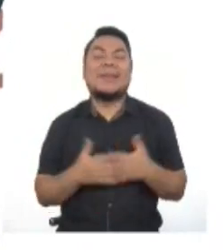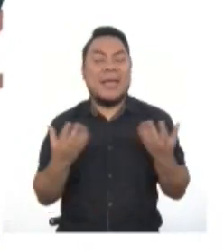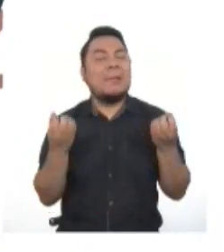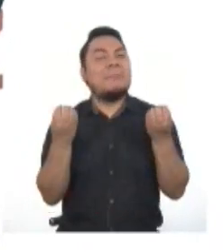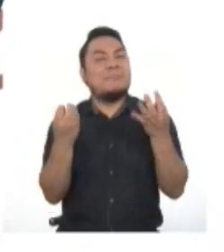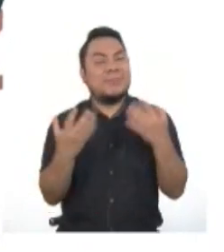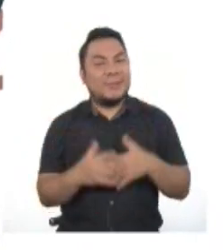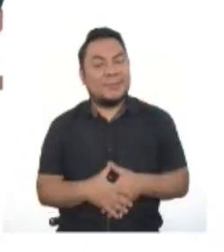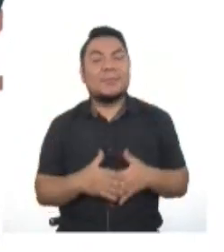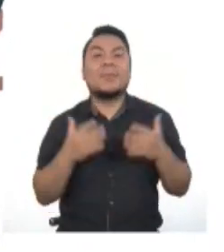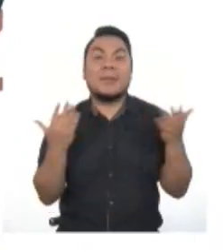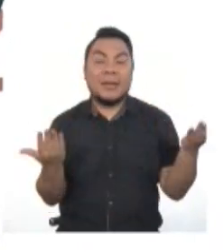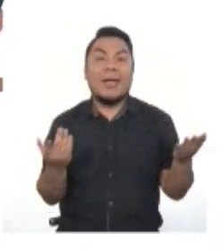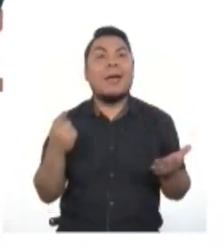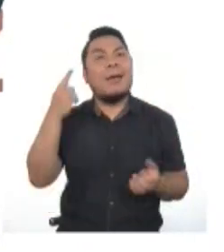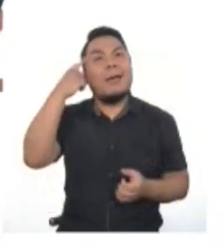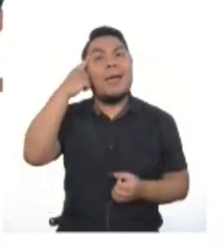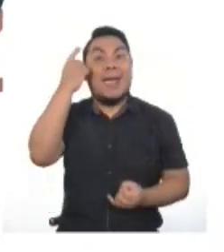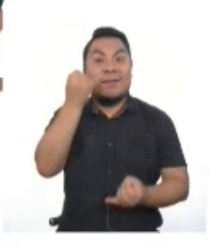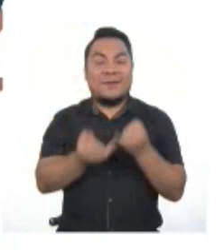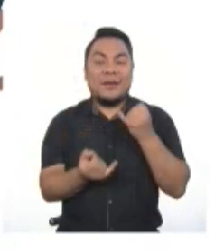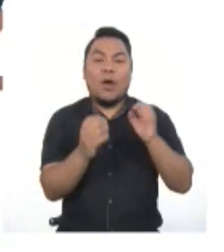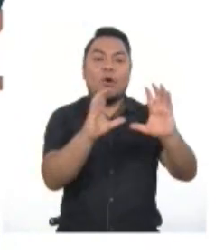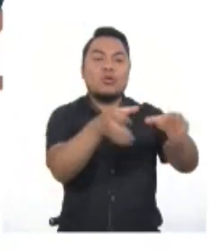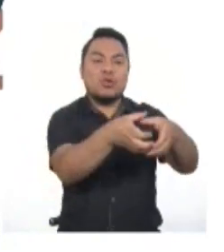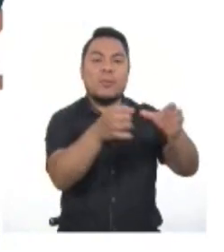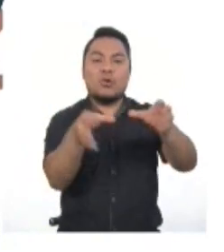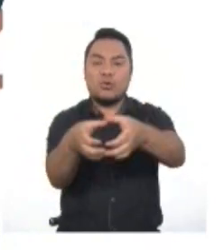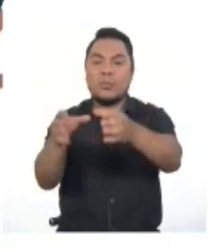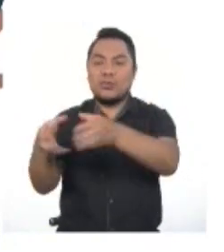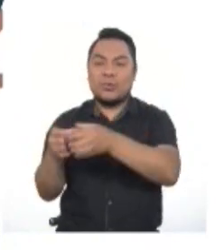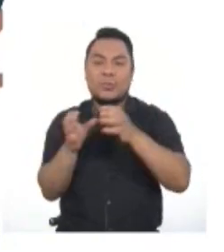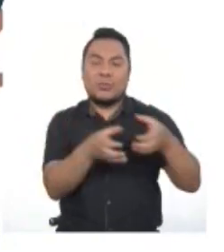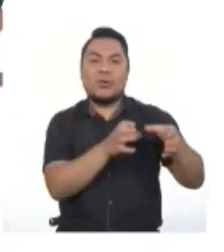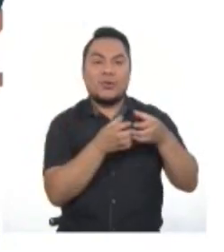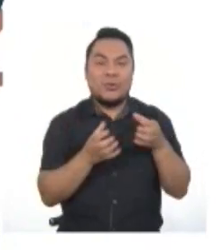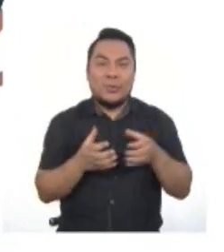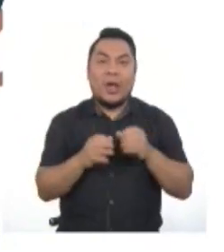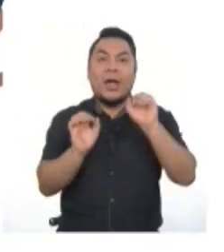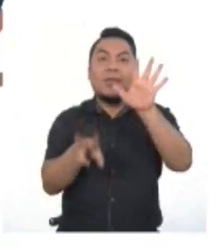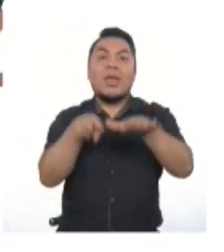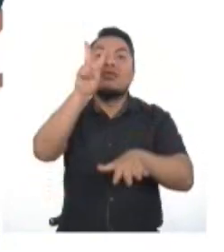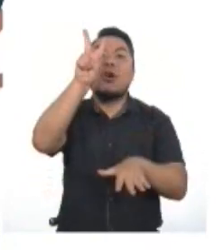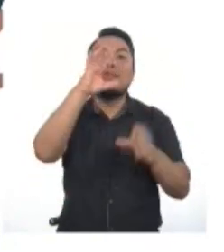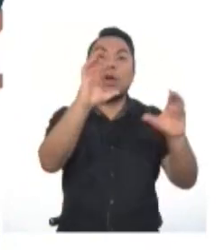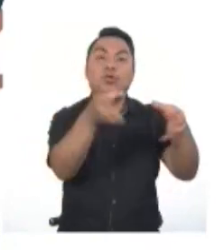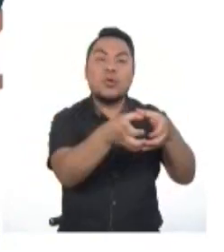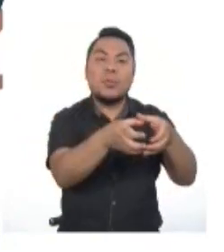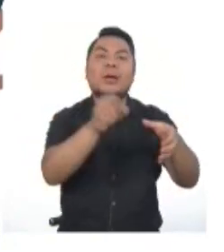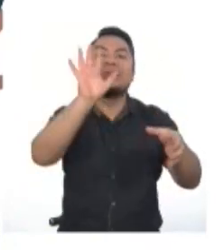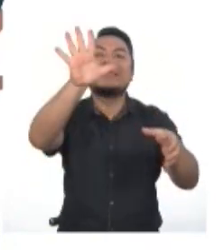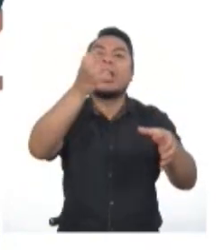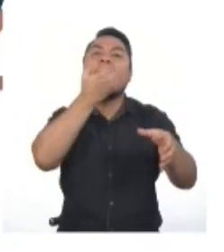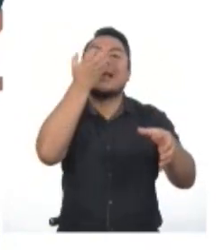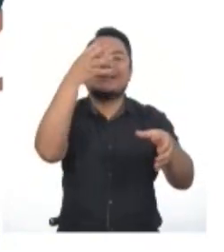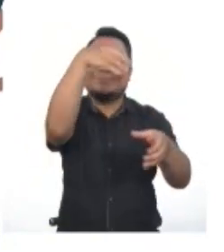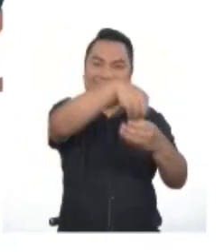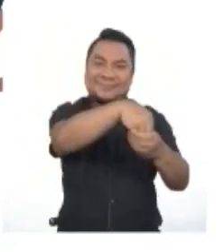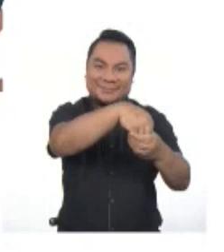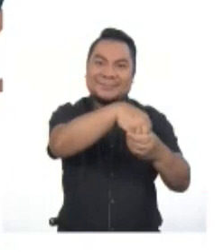Muy bien, entonces al final hemos agrupado todas las manzanas en 12 grupos, es